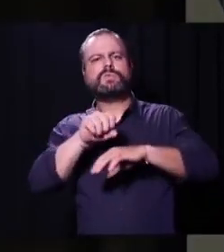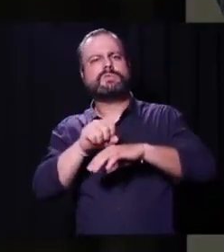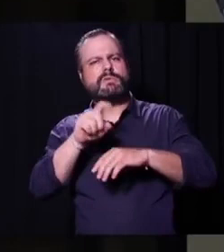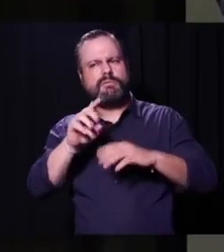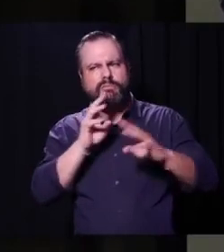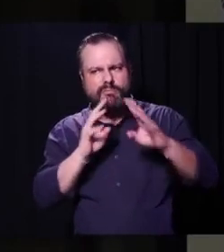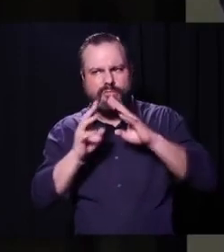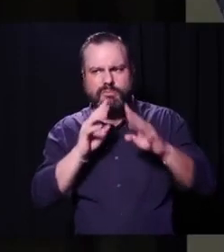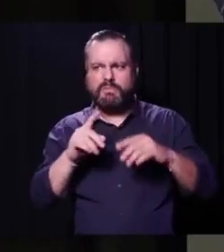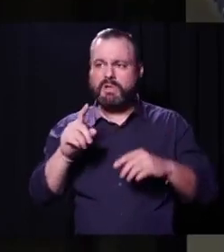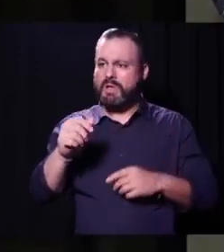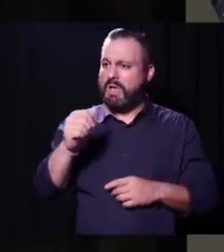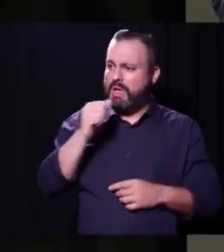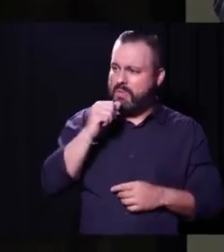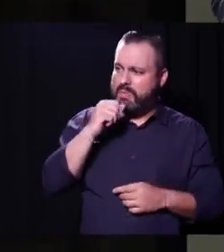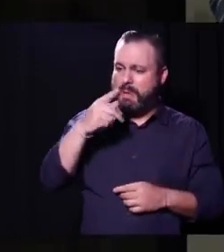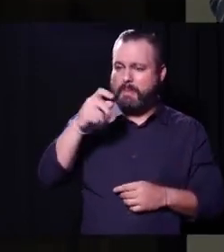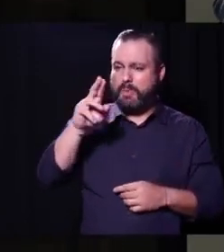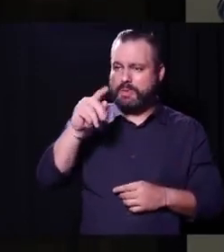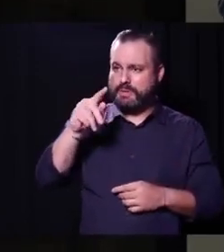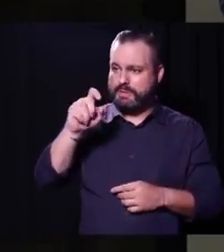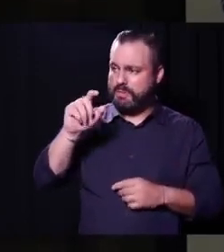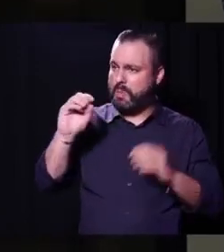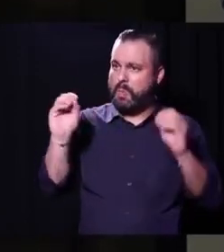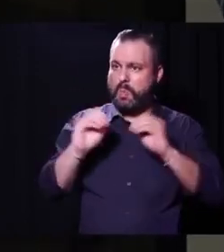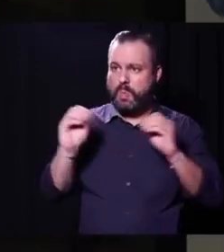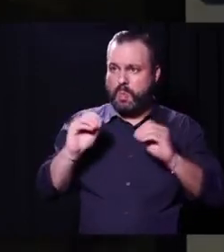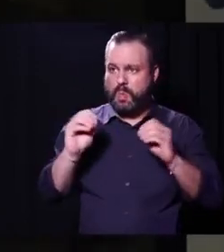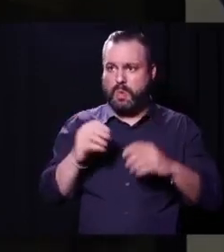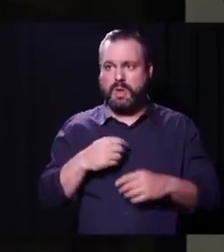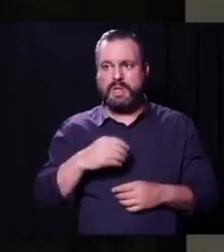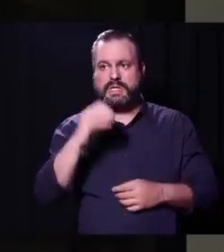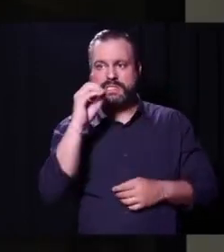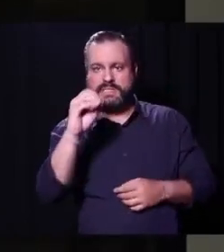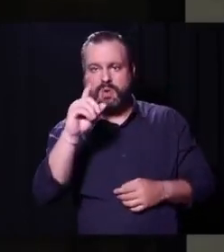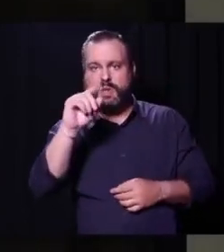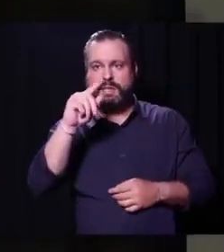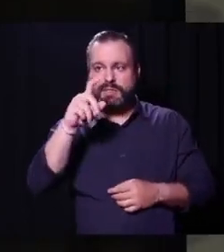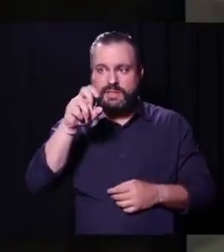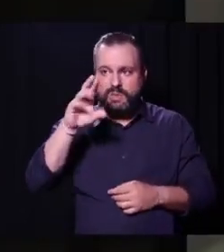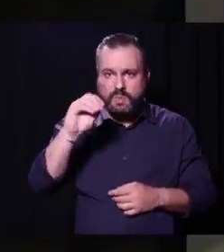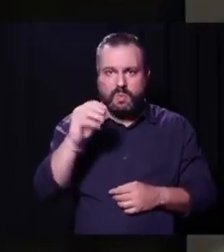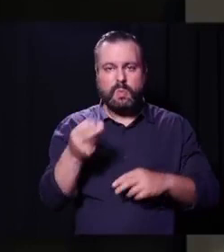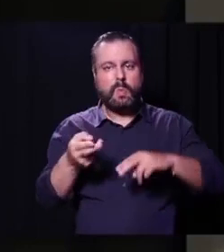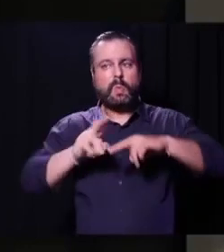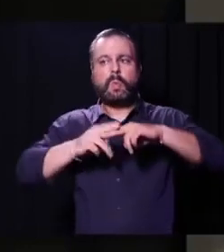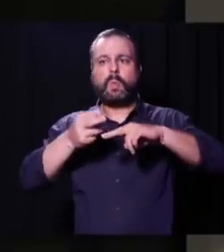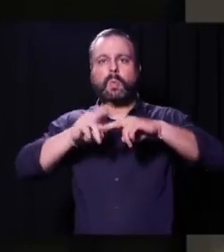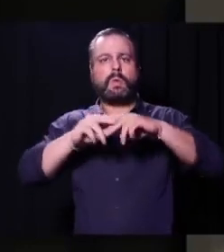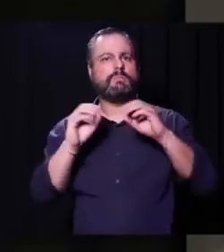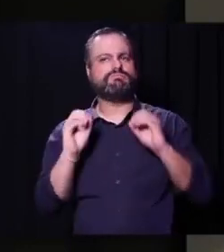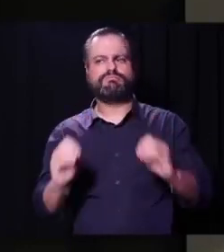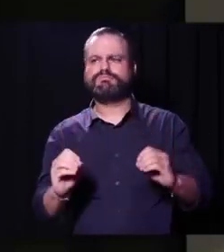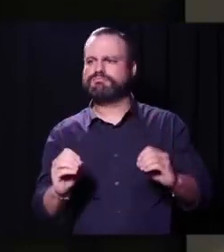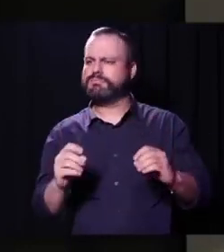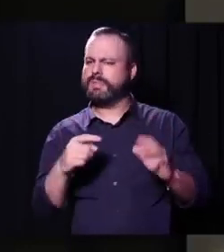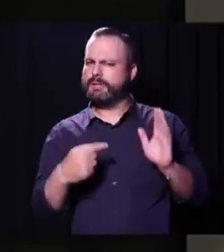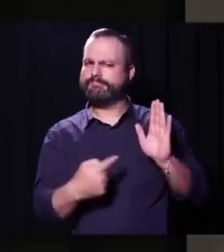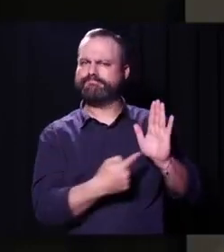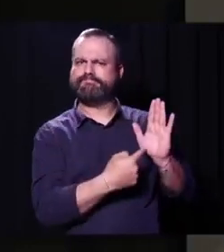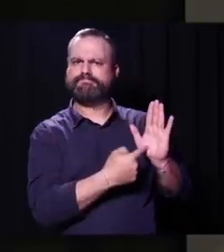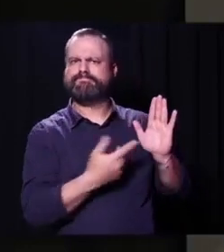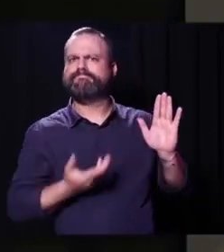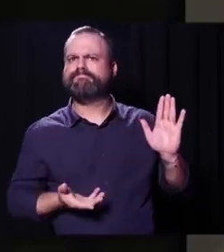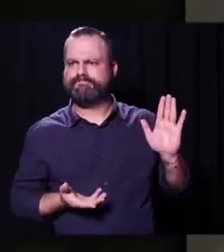agua potable que no existe, esa electrificación que no existe en Cerro Puerco. De eso es lo que tenemos que hablar nosotros. Entonces, en ese